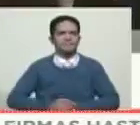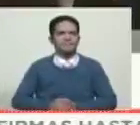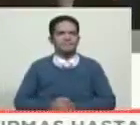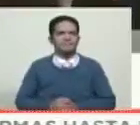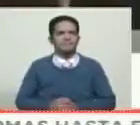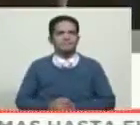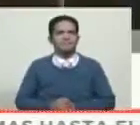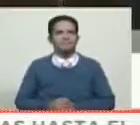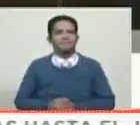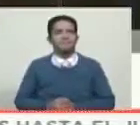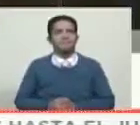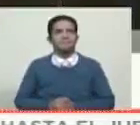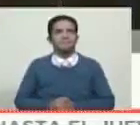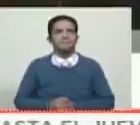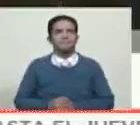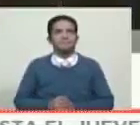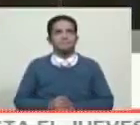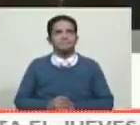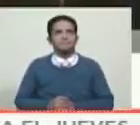Y